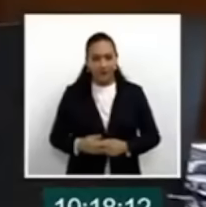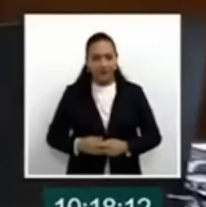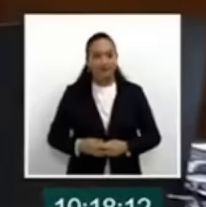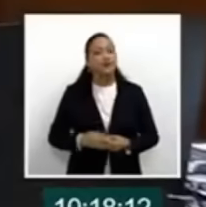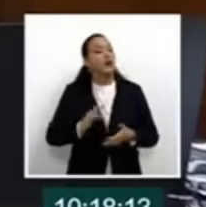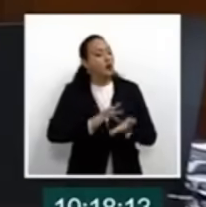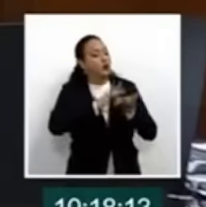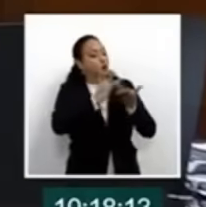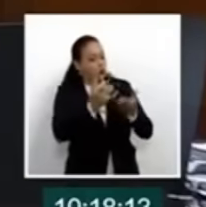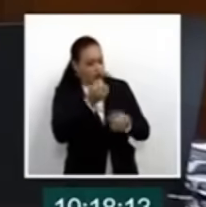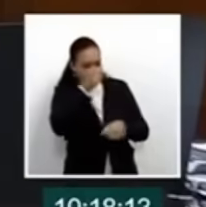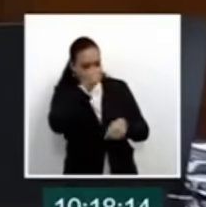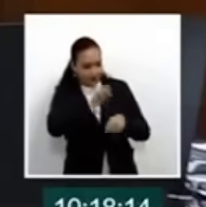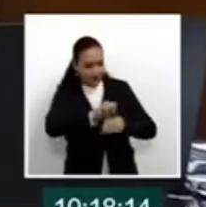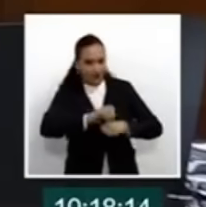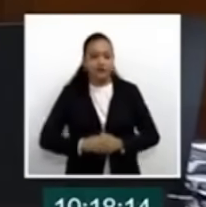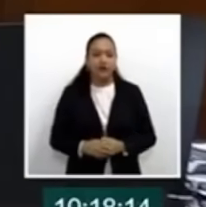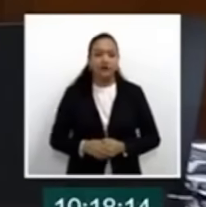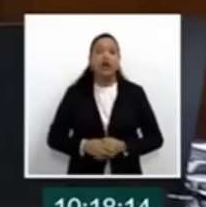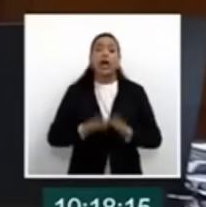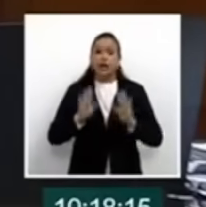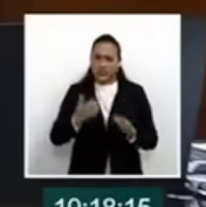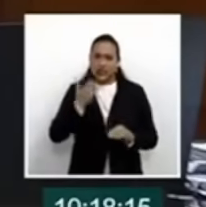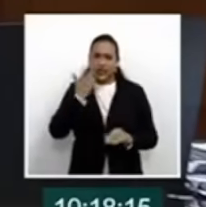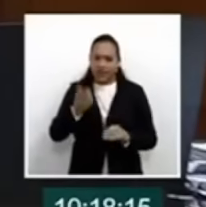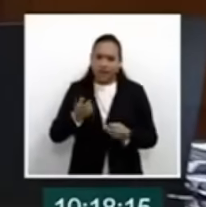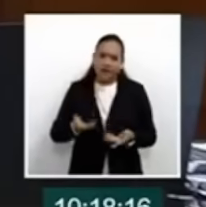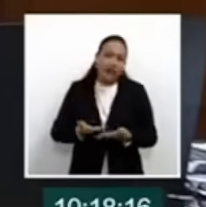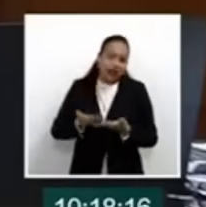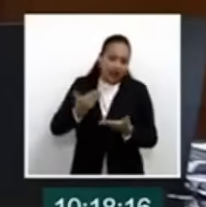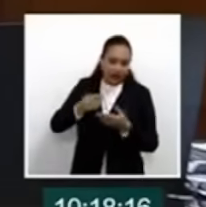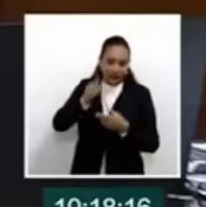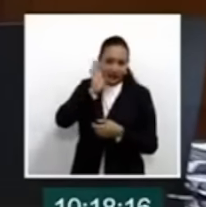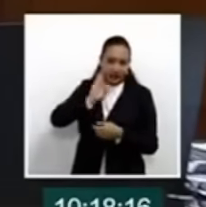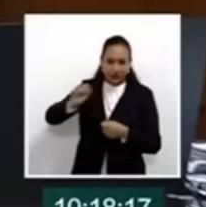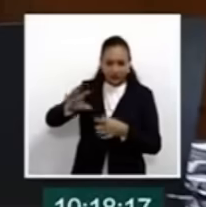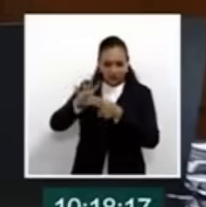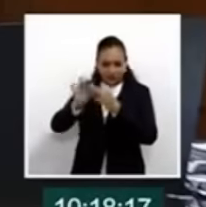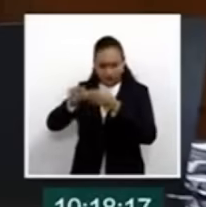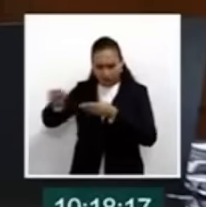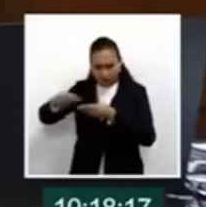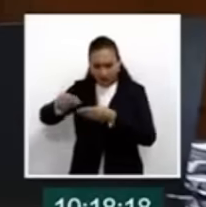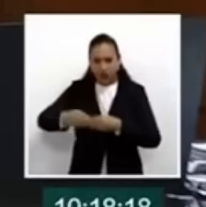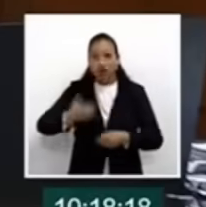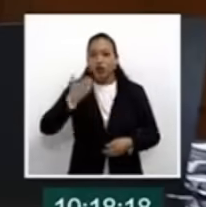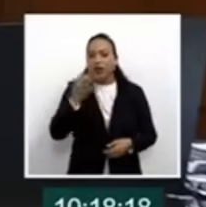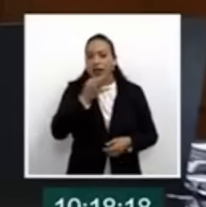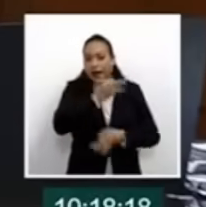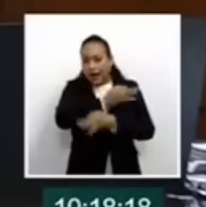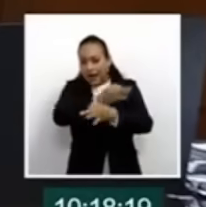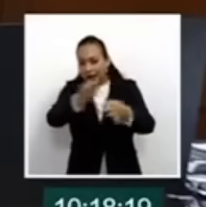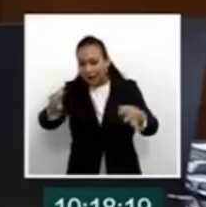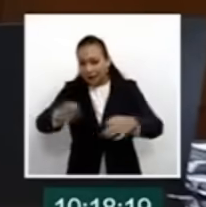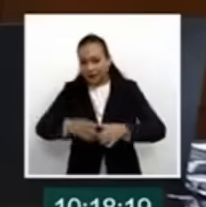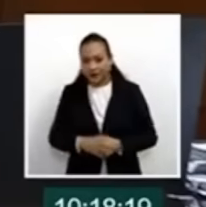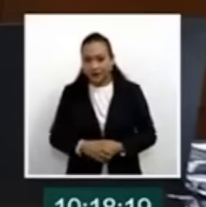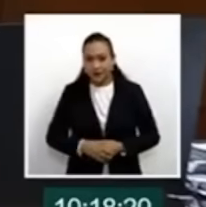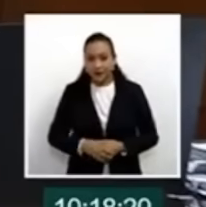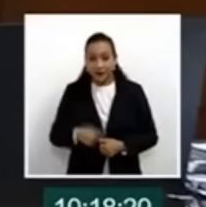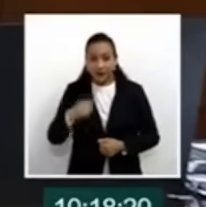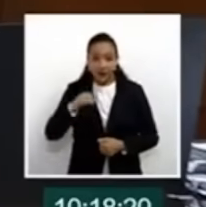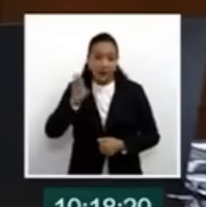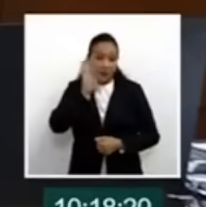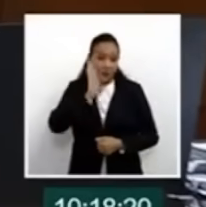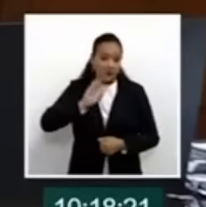Gracias, secretario. Antes de poner a consideración de las ministras y ministros el tema, quisiera comunicarles a todos que nuestro compañero,